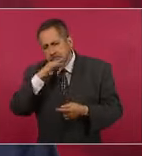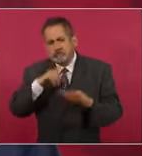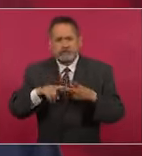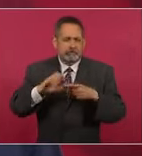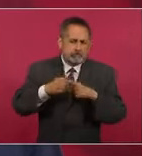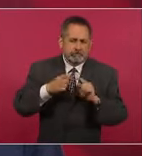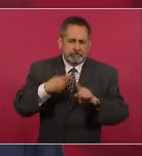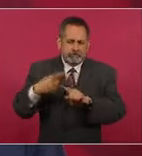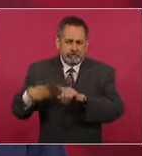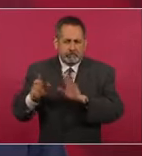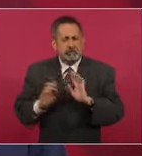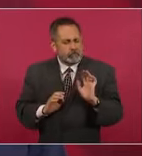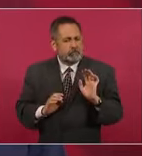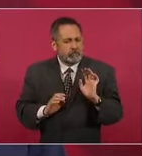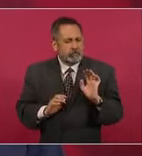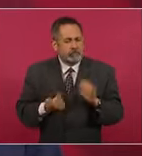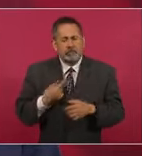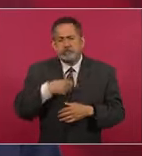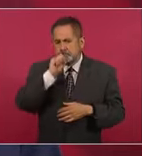pero también